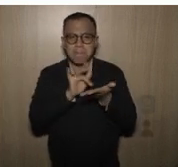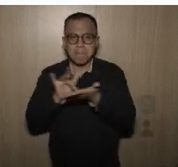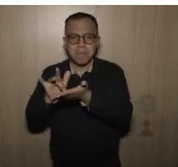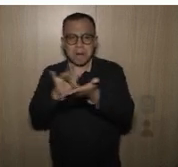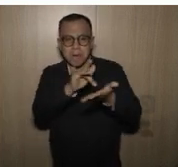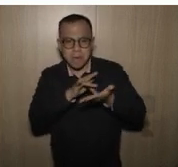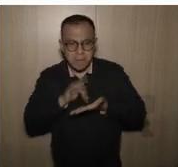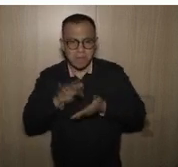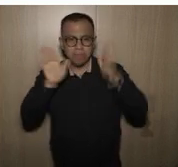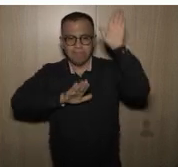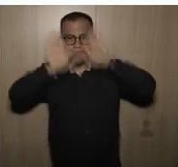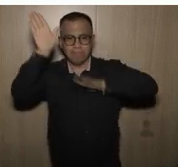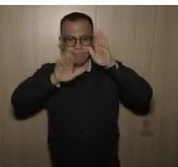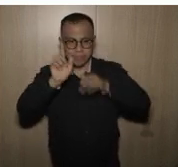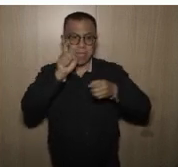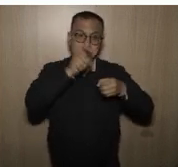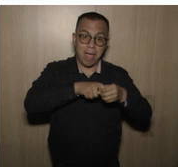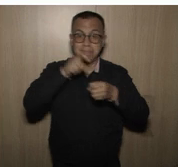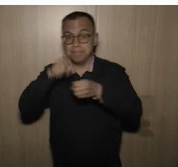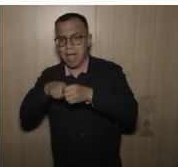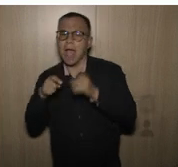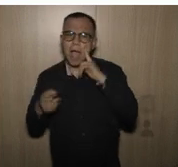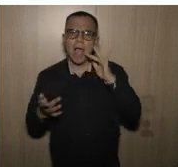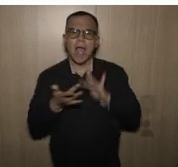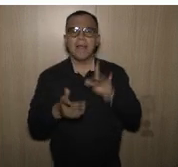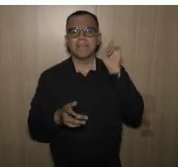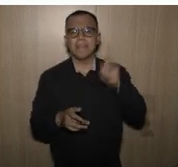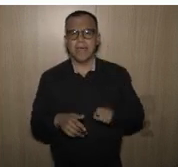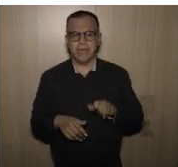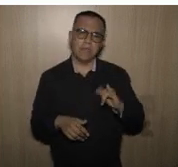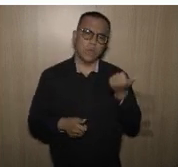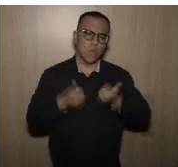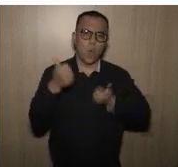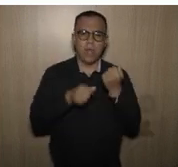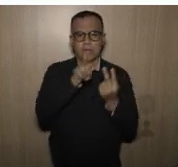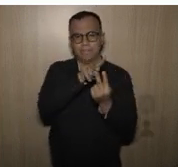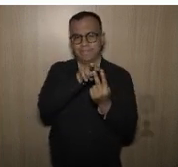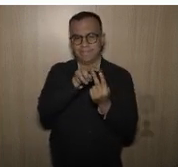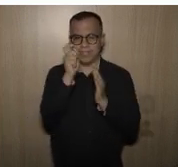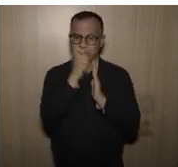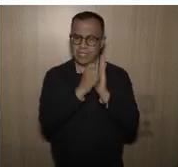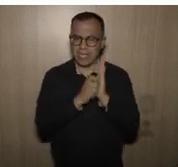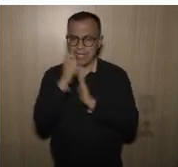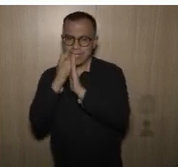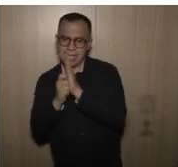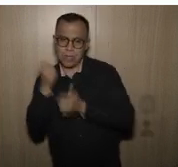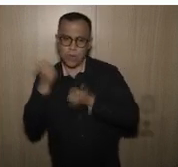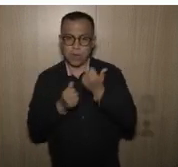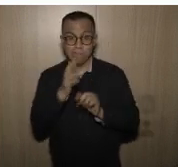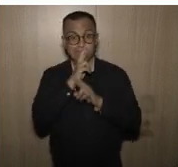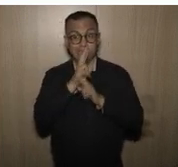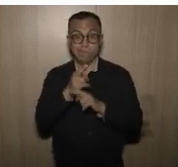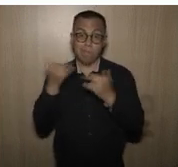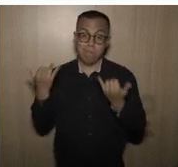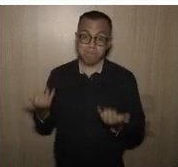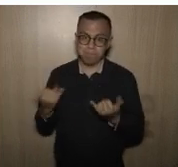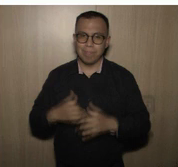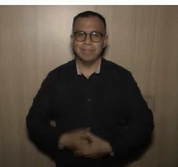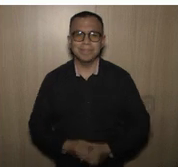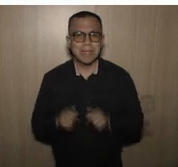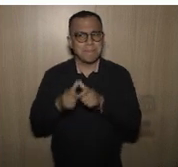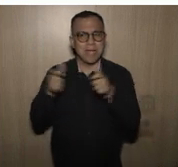pasos de prerradicado y radicado que consideran deben ser abordados con mayor detalle. Vamos a ver las respuestas